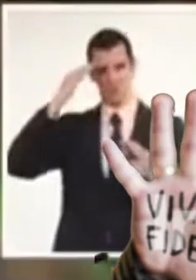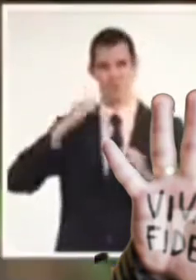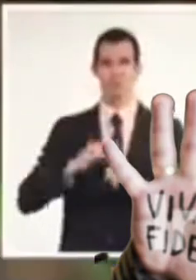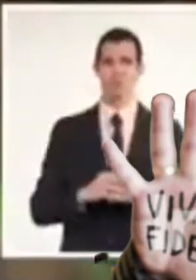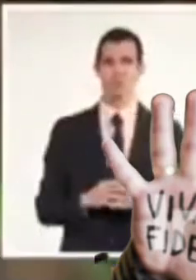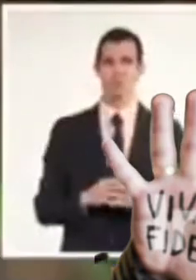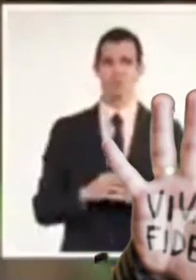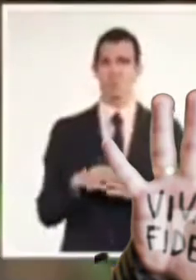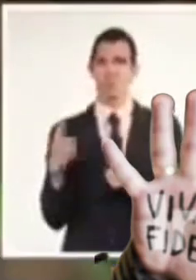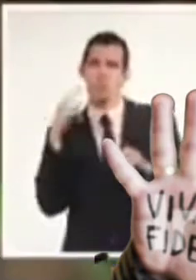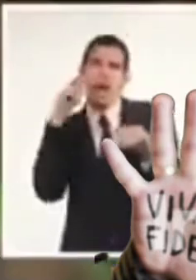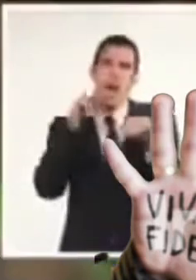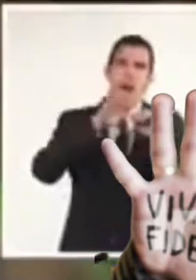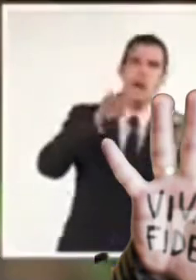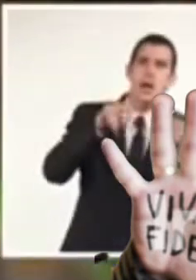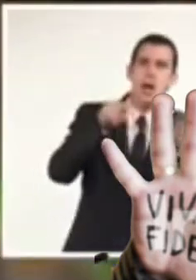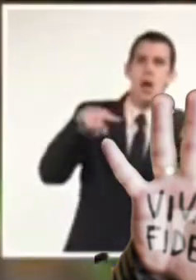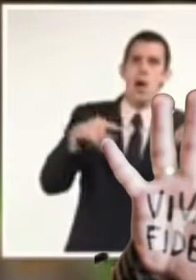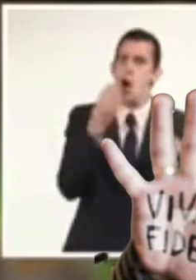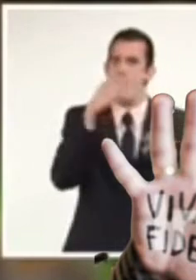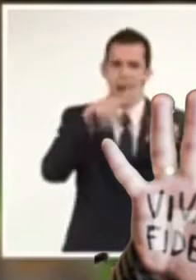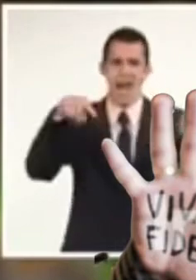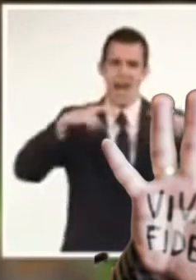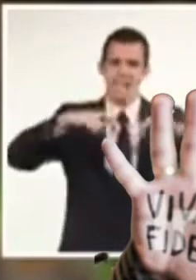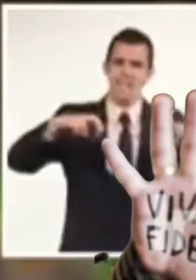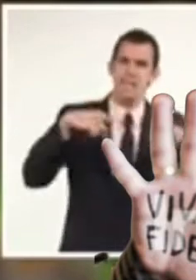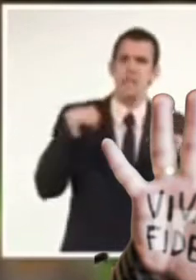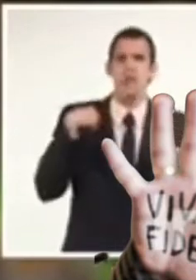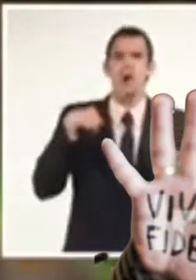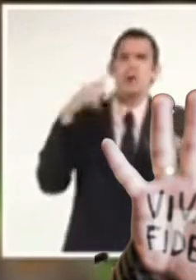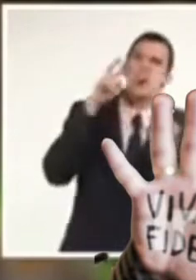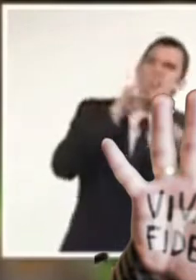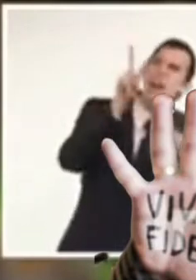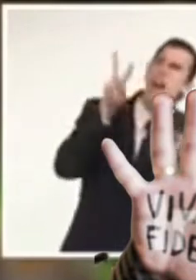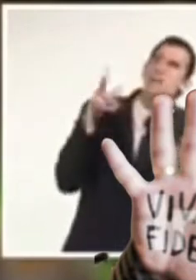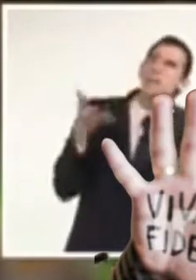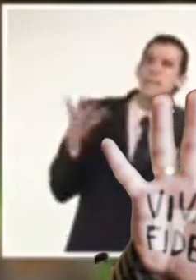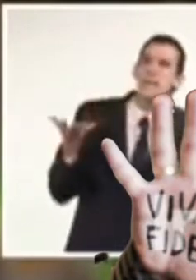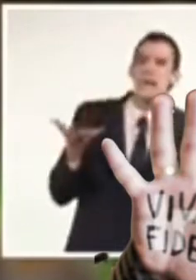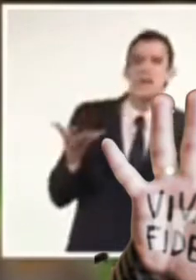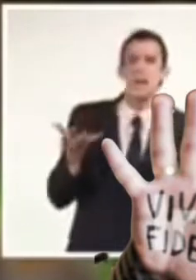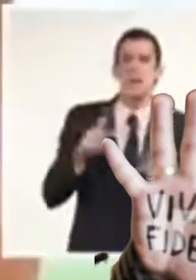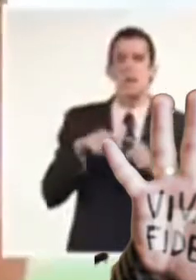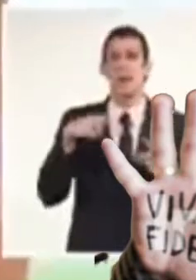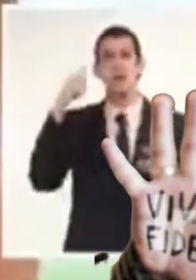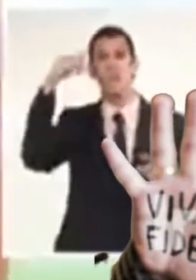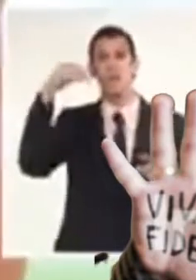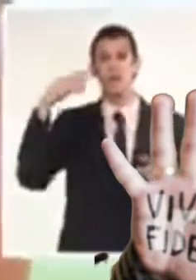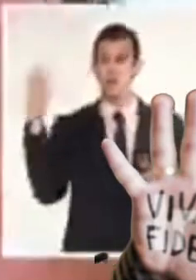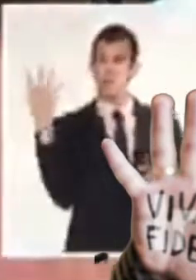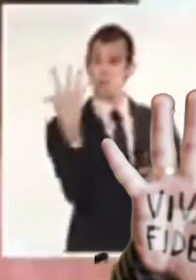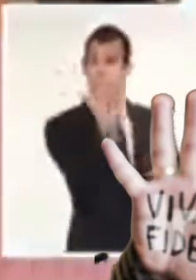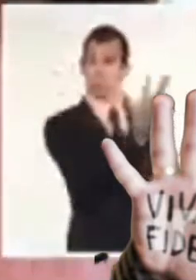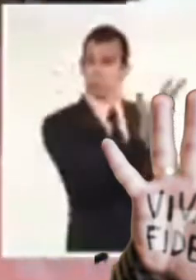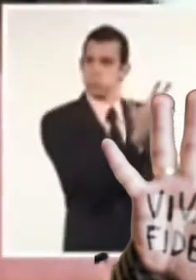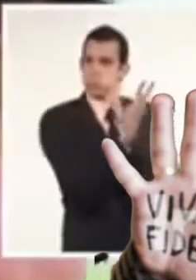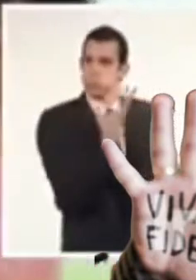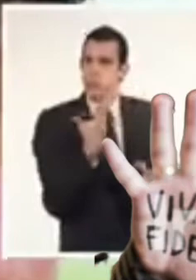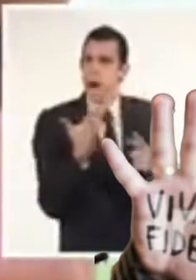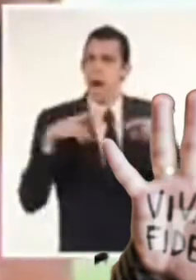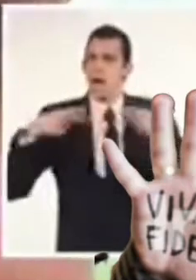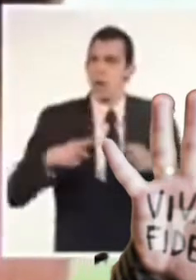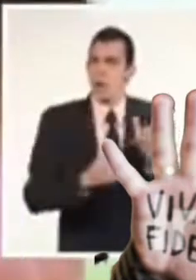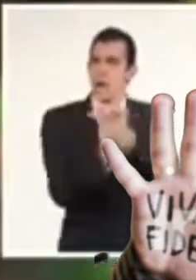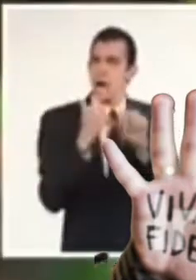comedor porque queríamos saber qué estaba pasando. Decíamos, esto viró para atrás, y ya en ese momento